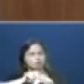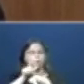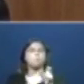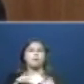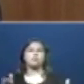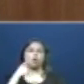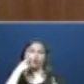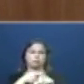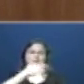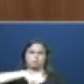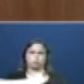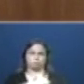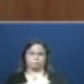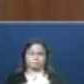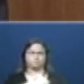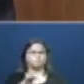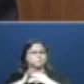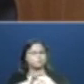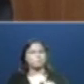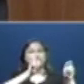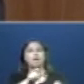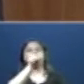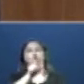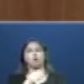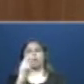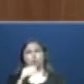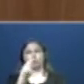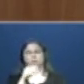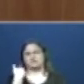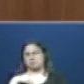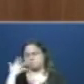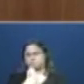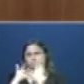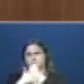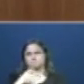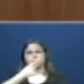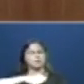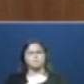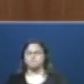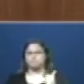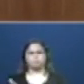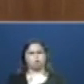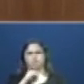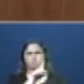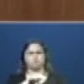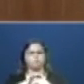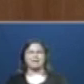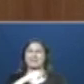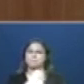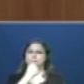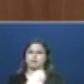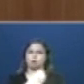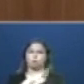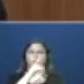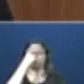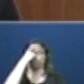población en relación con los jóvenes como ya hemos visto ellos constituyen nuestra máxima en materia de empleo sobre todo si